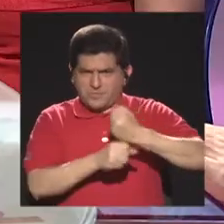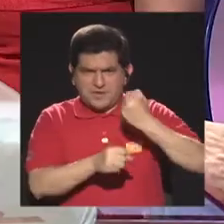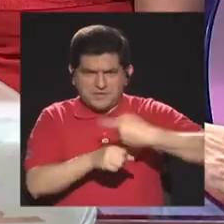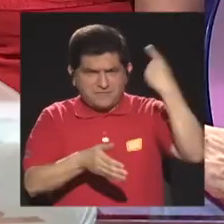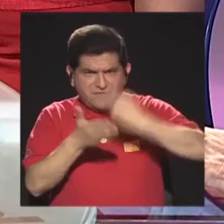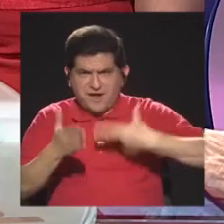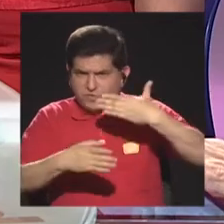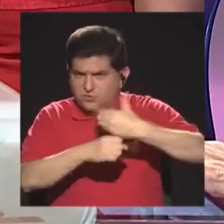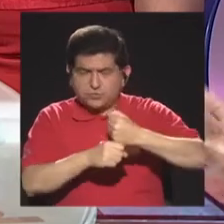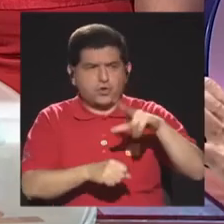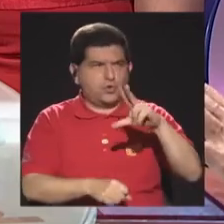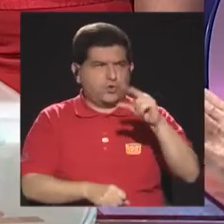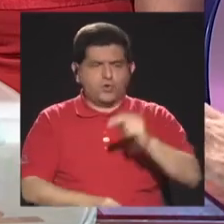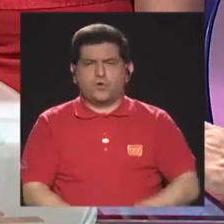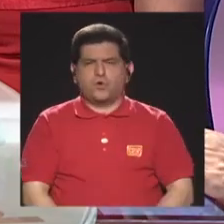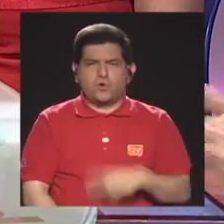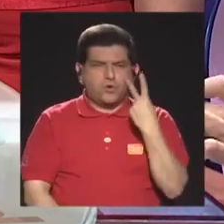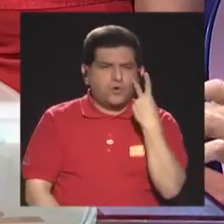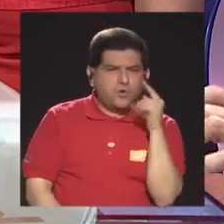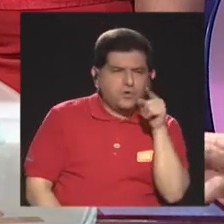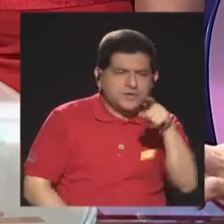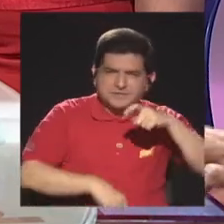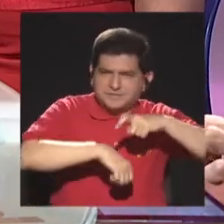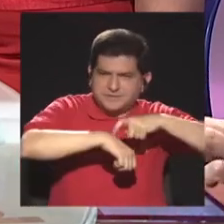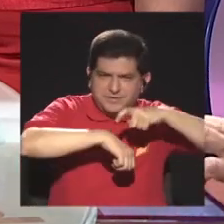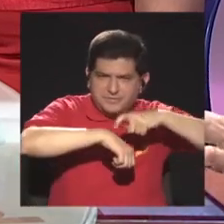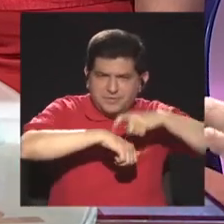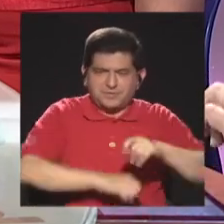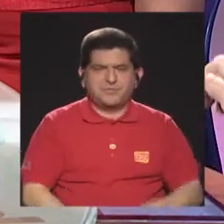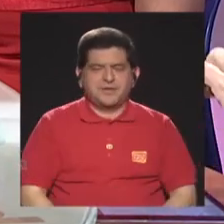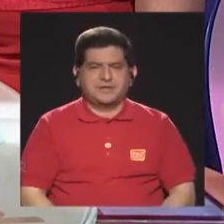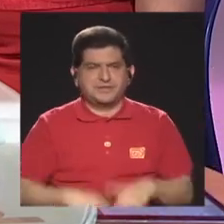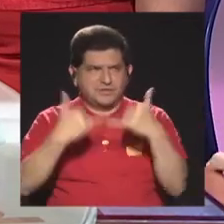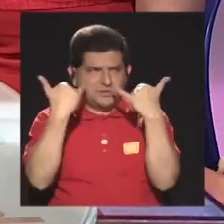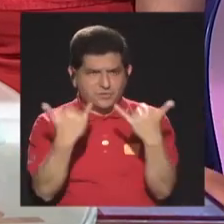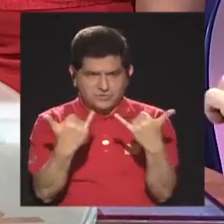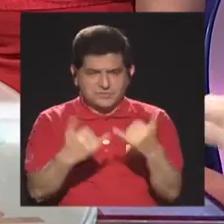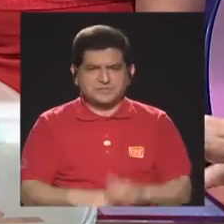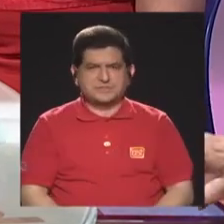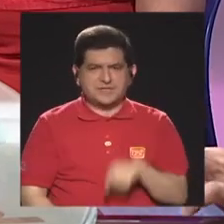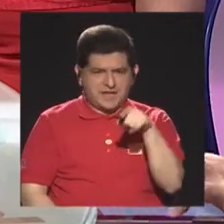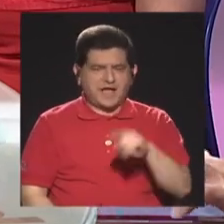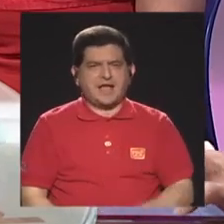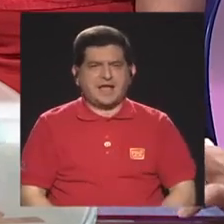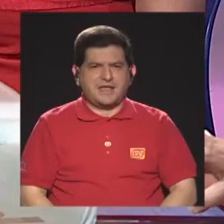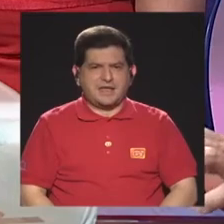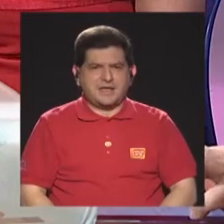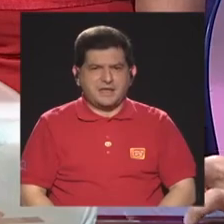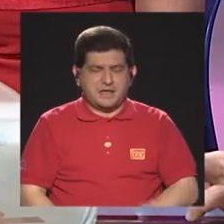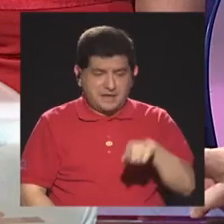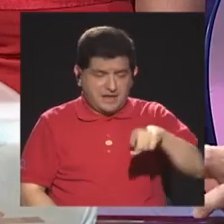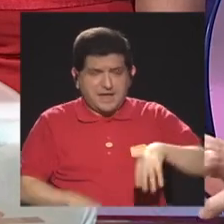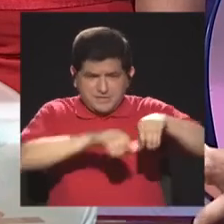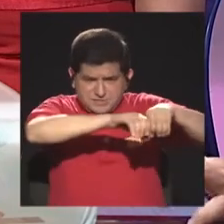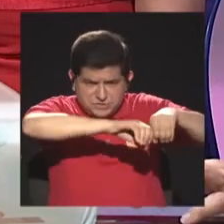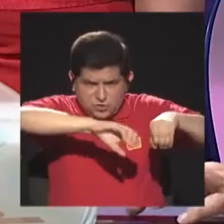pues lo que se observa ahí a la hora de sacar lo que es el cabo, que es el mecate, para explicarte